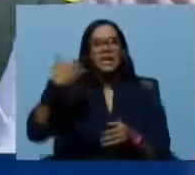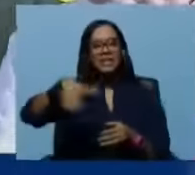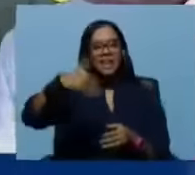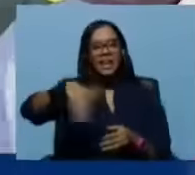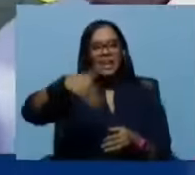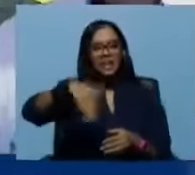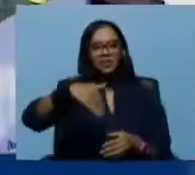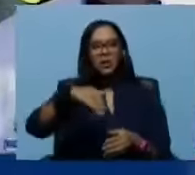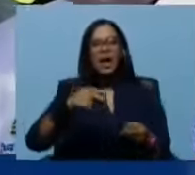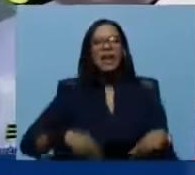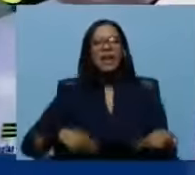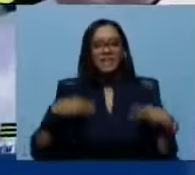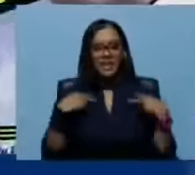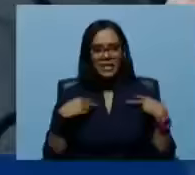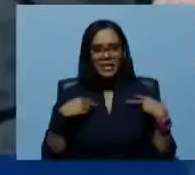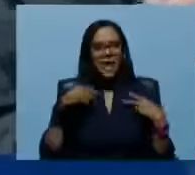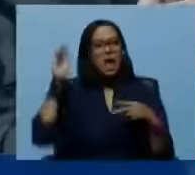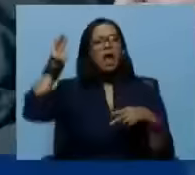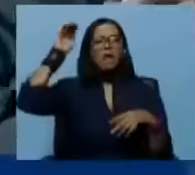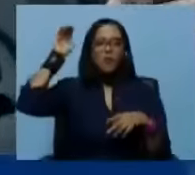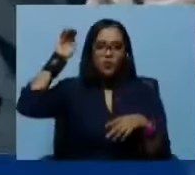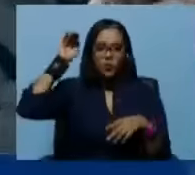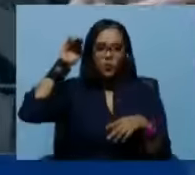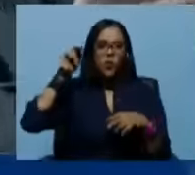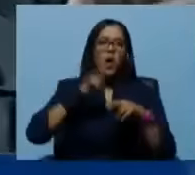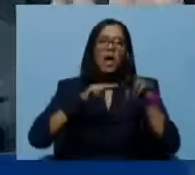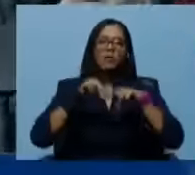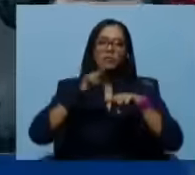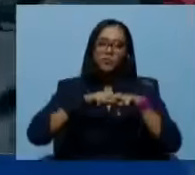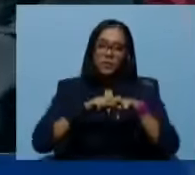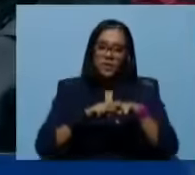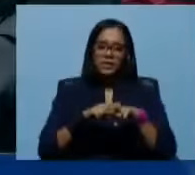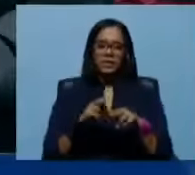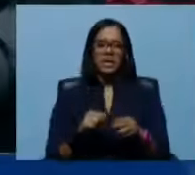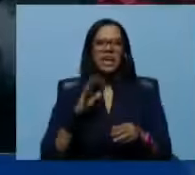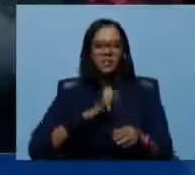a la vida, al futuro, a construirse. Estoy seguro.